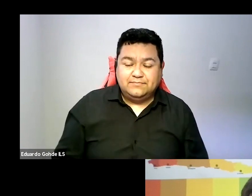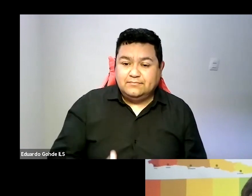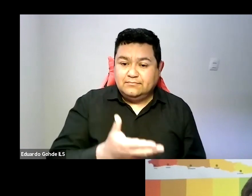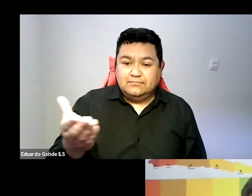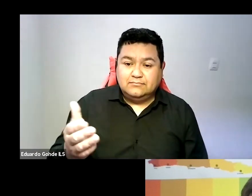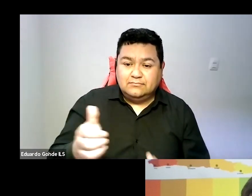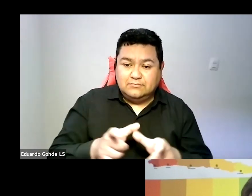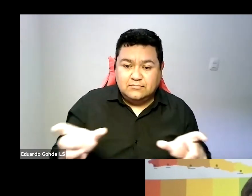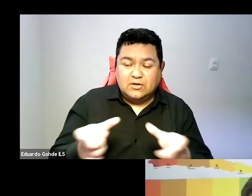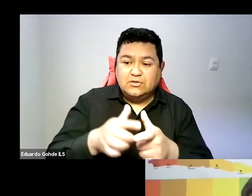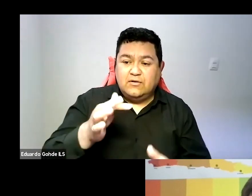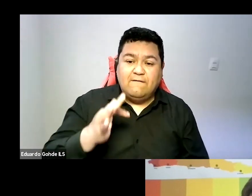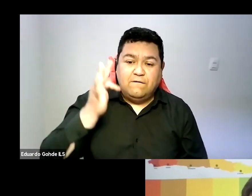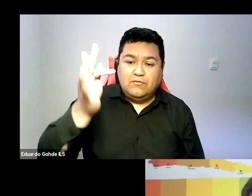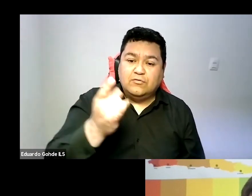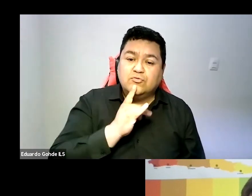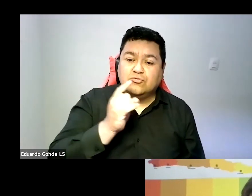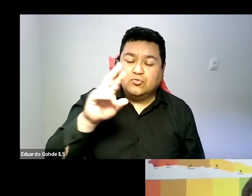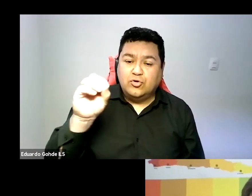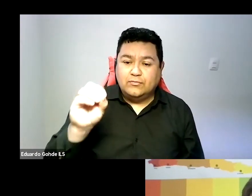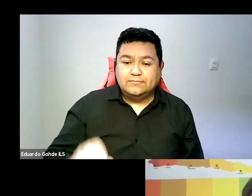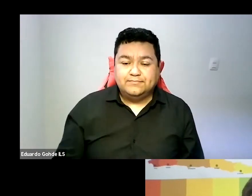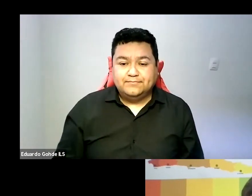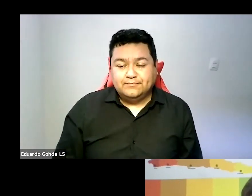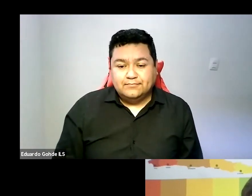el Congreso Futuro, tienen